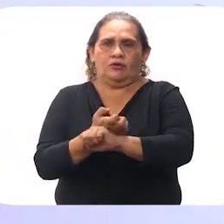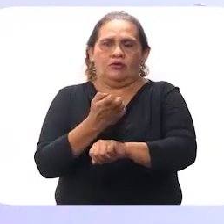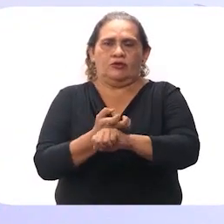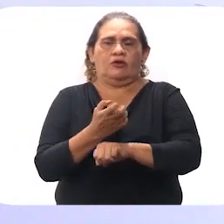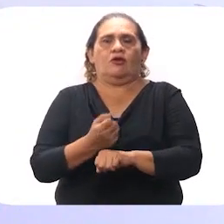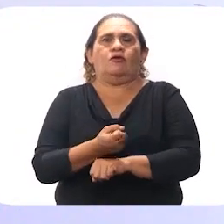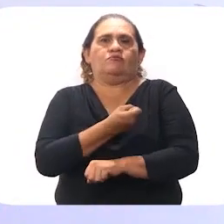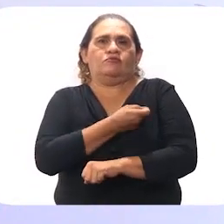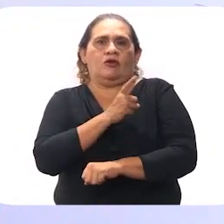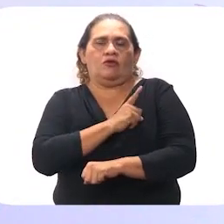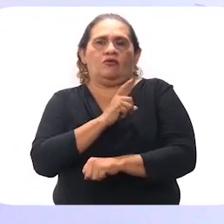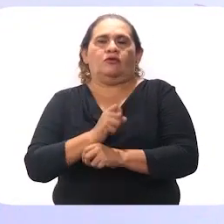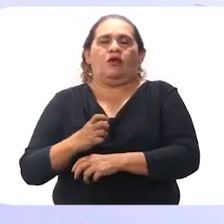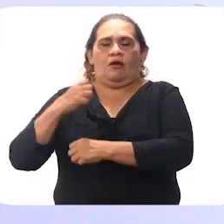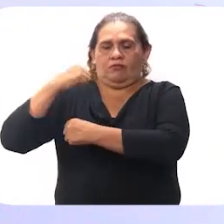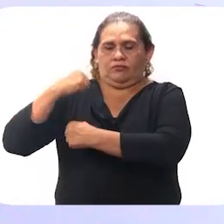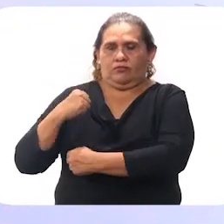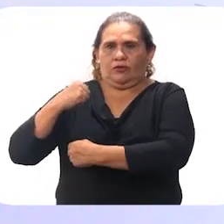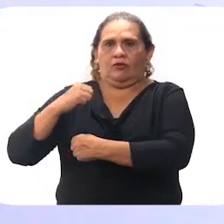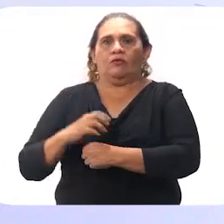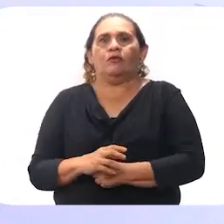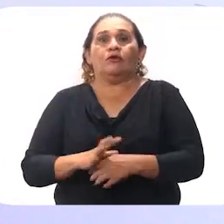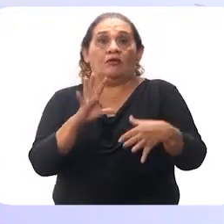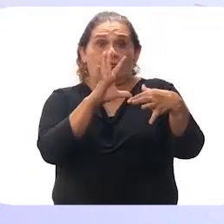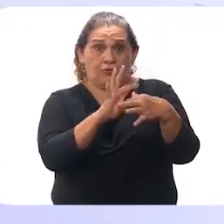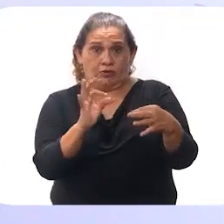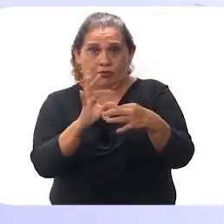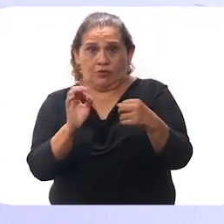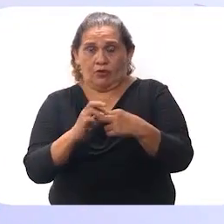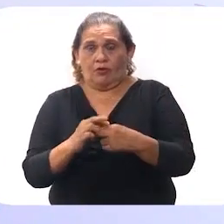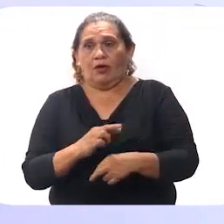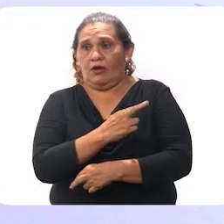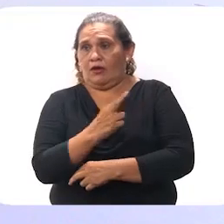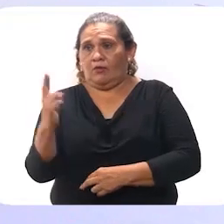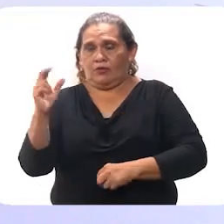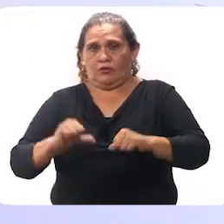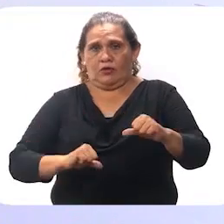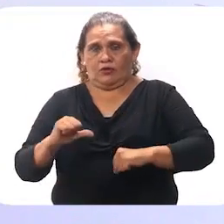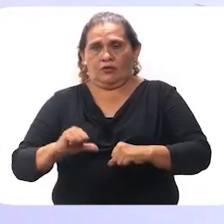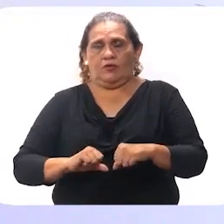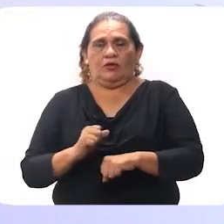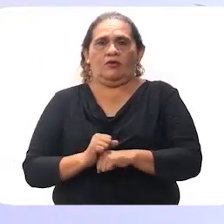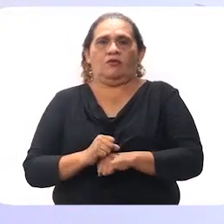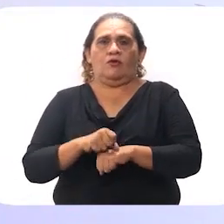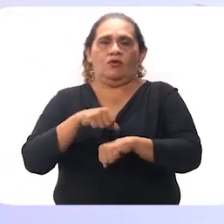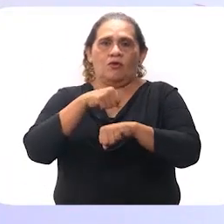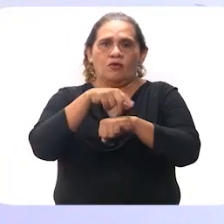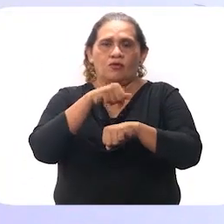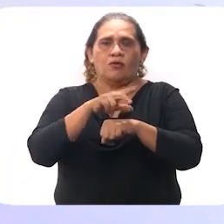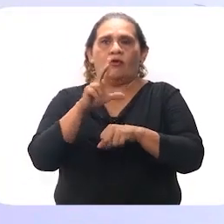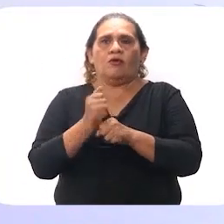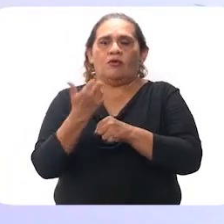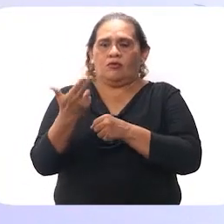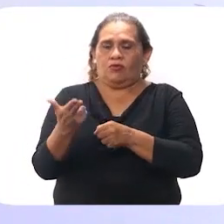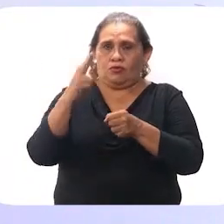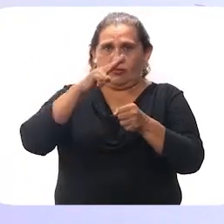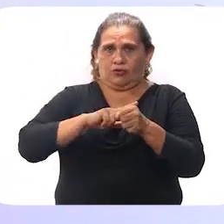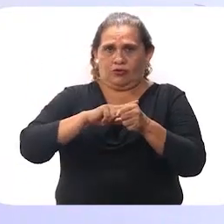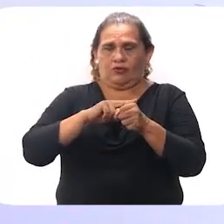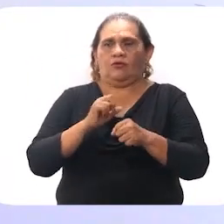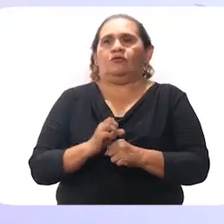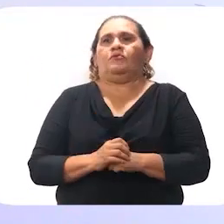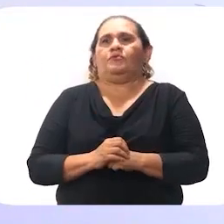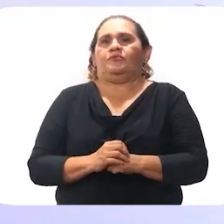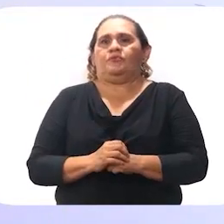y las Fuerzas Armadas. Como se ha señalado, en la reapertura económica los datos más importantes son la ocupación hospitalaria y los